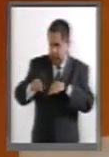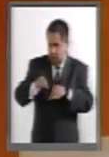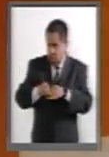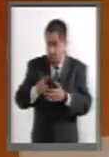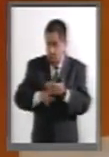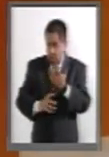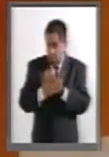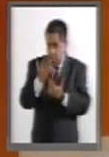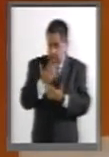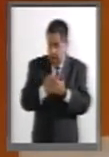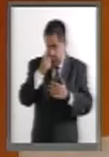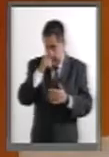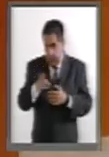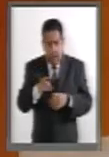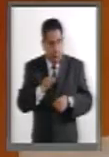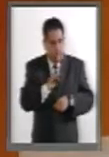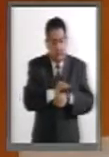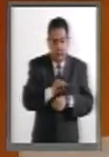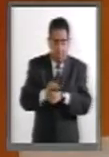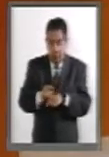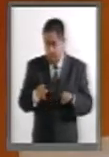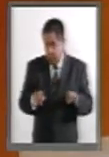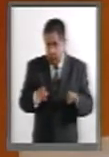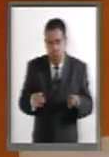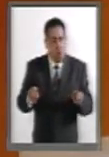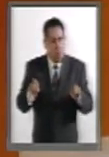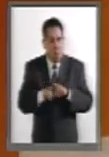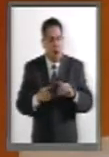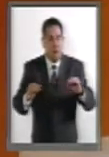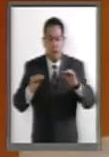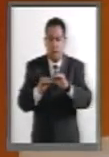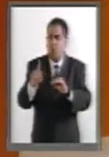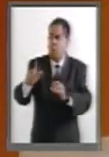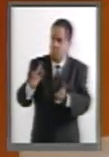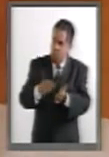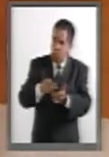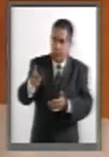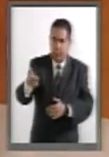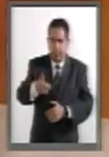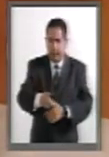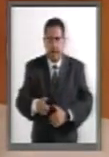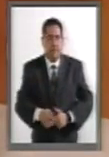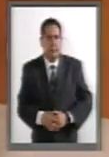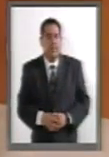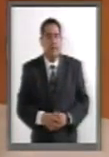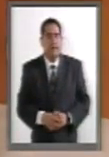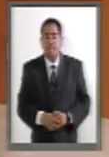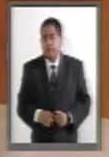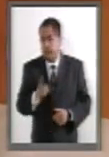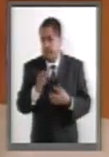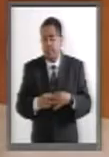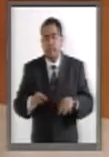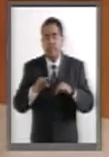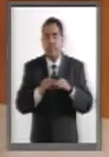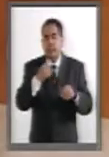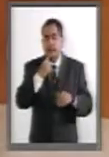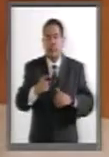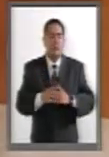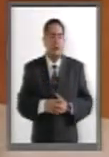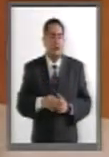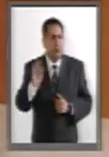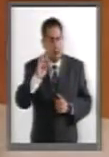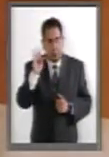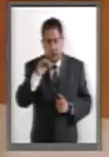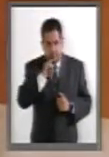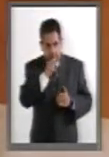favor de las partes en igual proporción para cada una de ellas. Es importante resaltar que, de acuerdo a